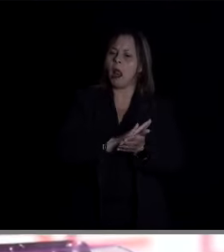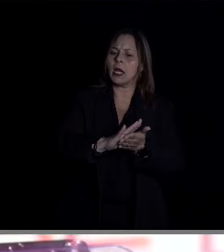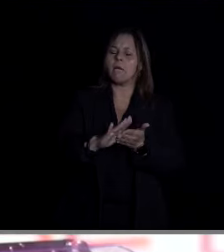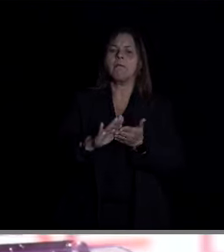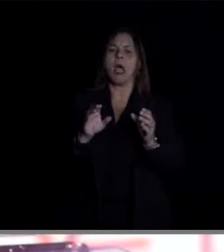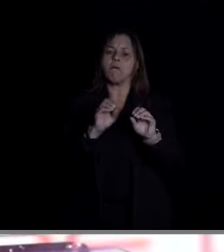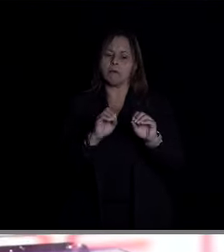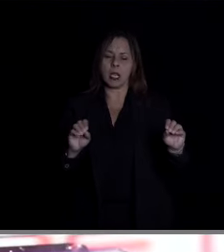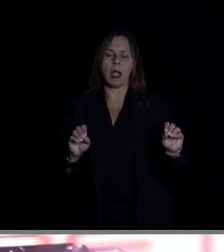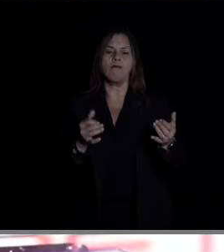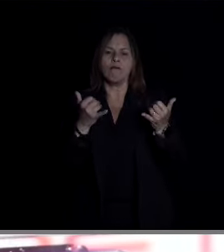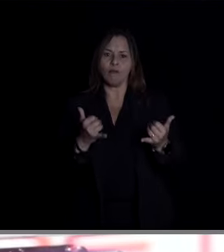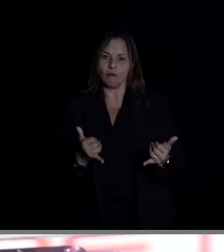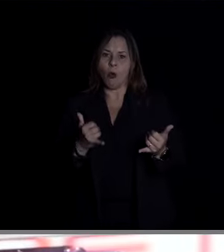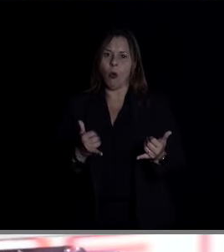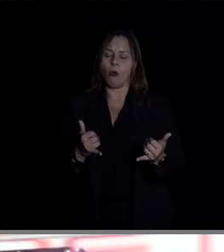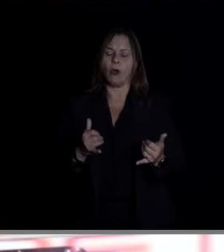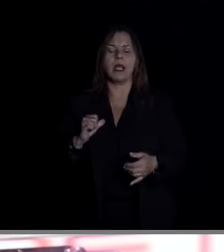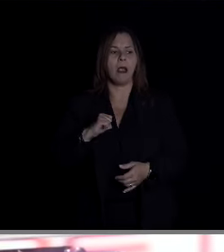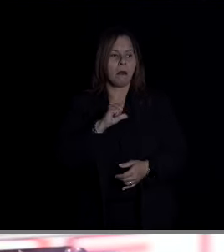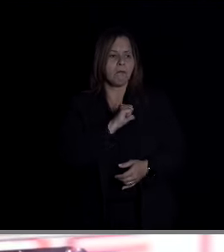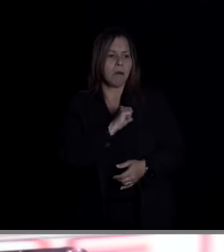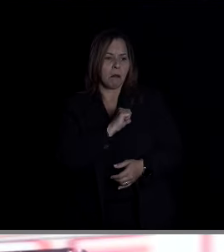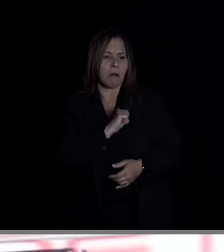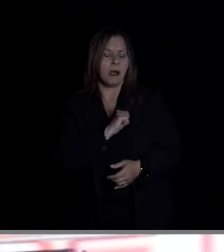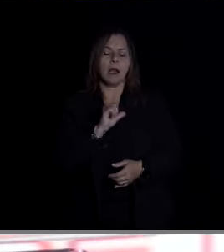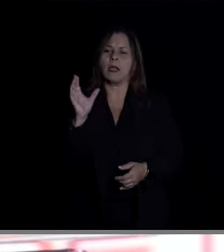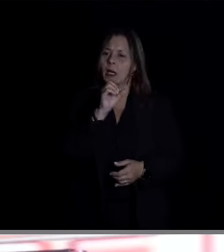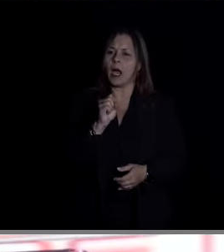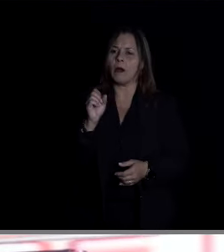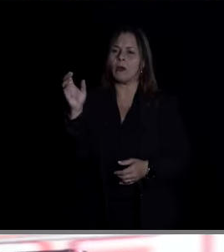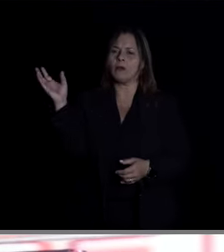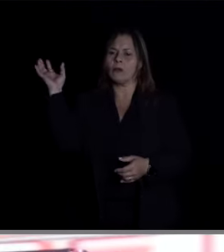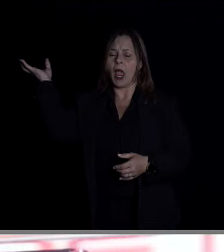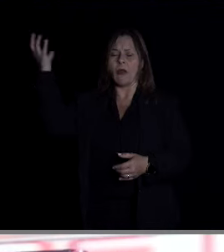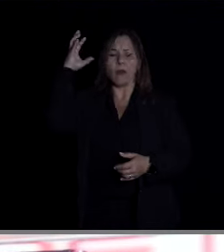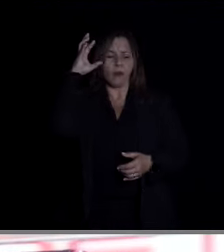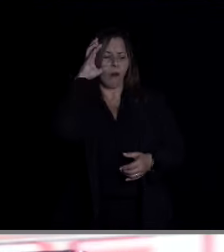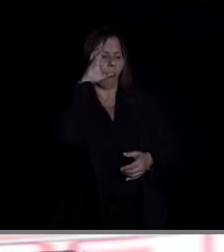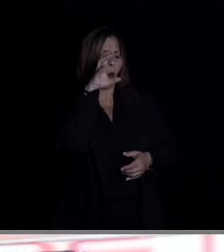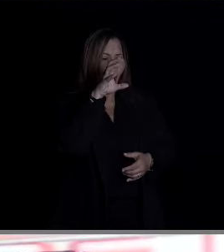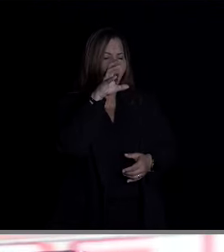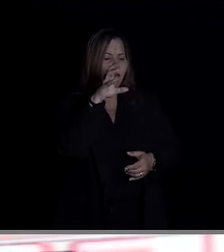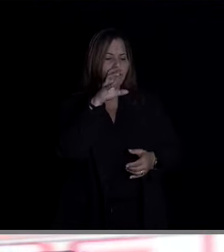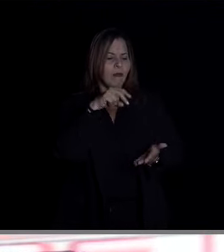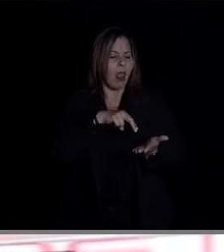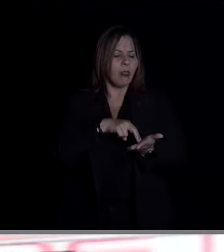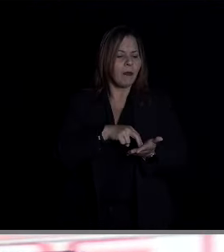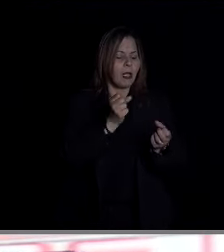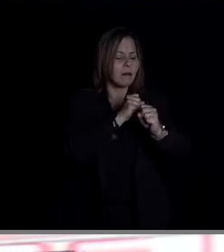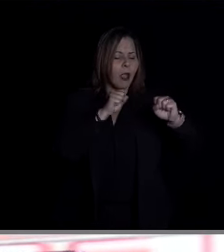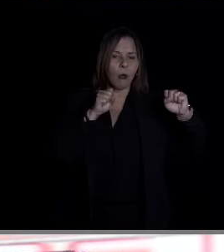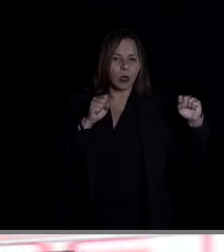el primer ejecutivo municipal del municipio autónomo de Caguas enfoca su gestión en la estabilidad, la